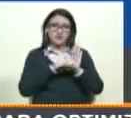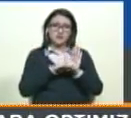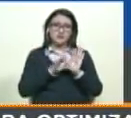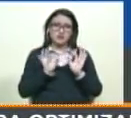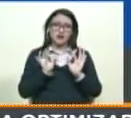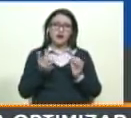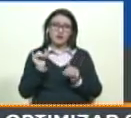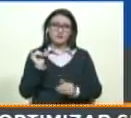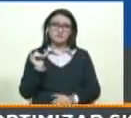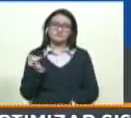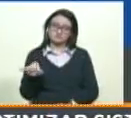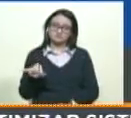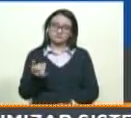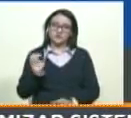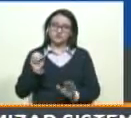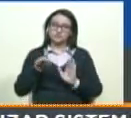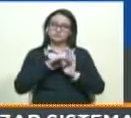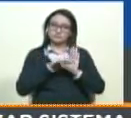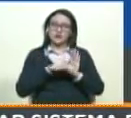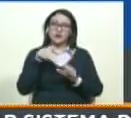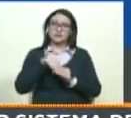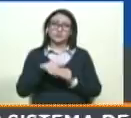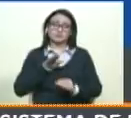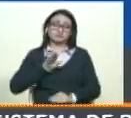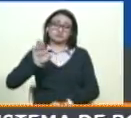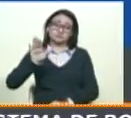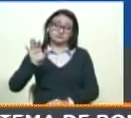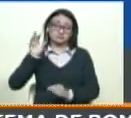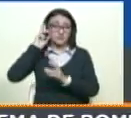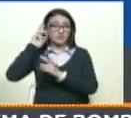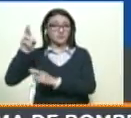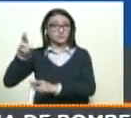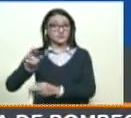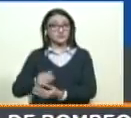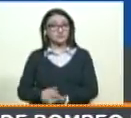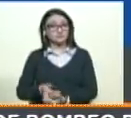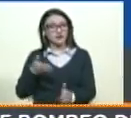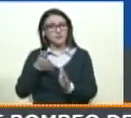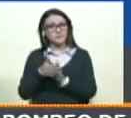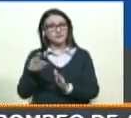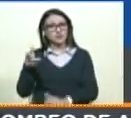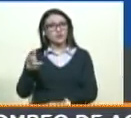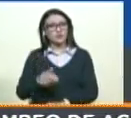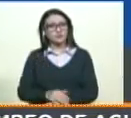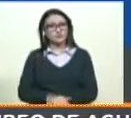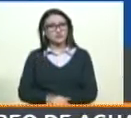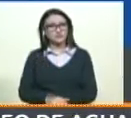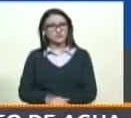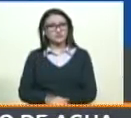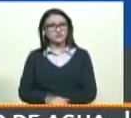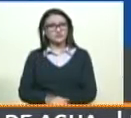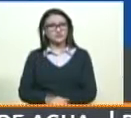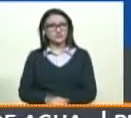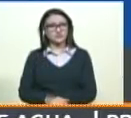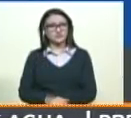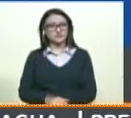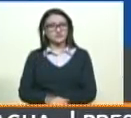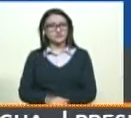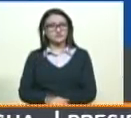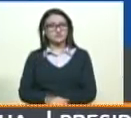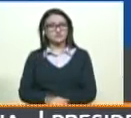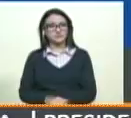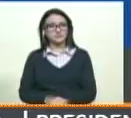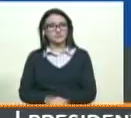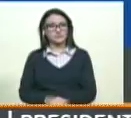país, entonces habrá condiciones para elecciones en su país. ¿Qué pasó en Honduras? ¿Tenía la facultad